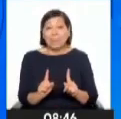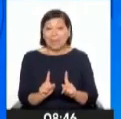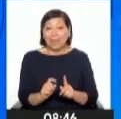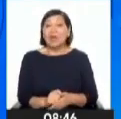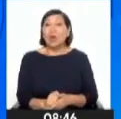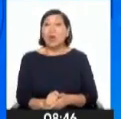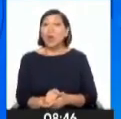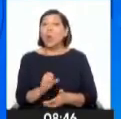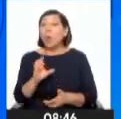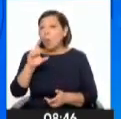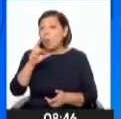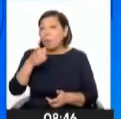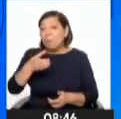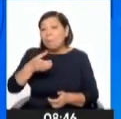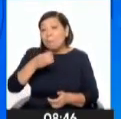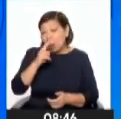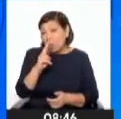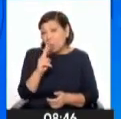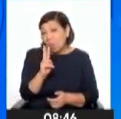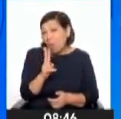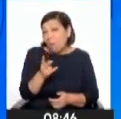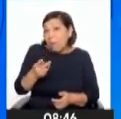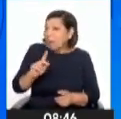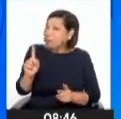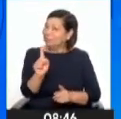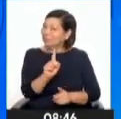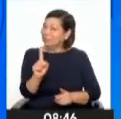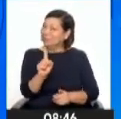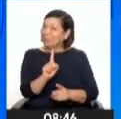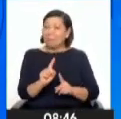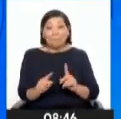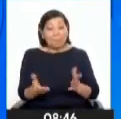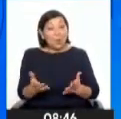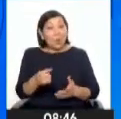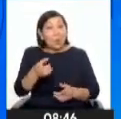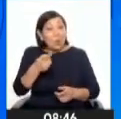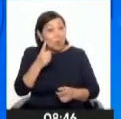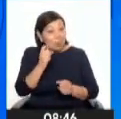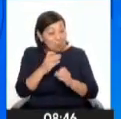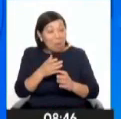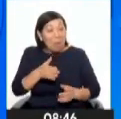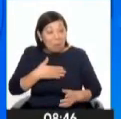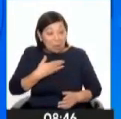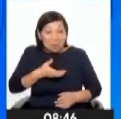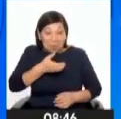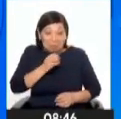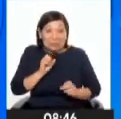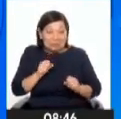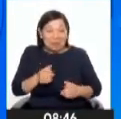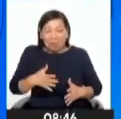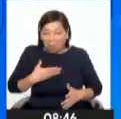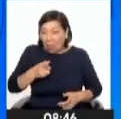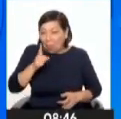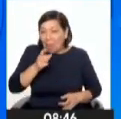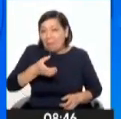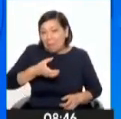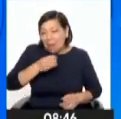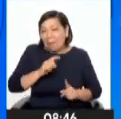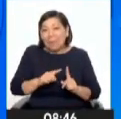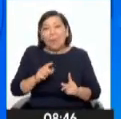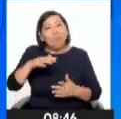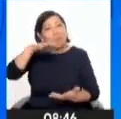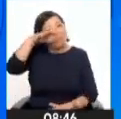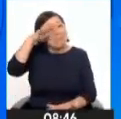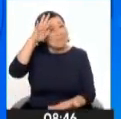como repito, un vasito, dos vasitos y no en exceso. Ajá. ¿Se puede tomar un vasito diario o no? Sí, sí se puede tomar un vasito diario, pero